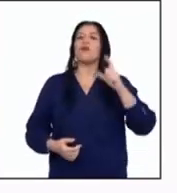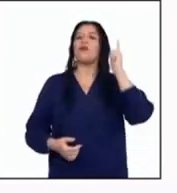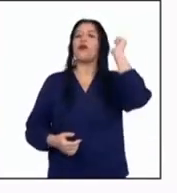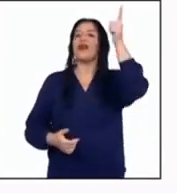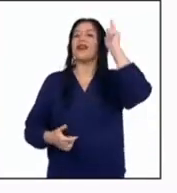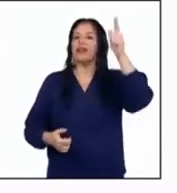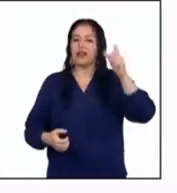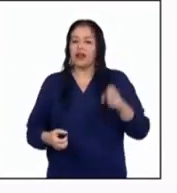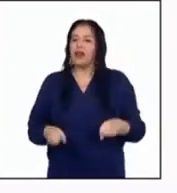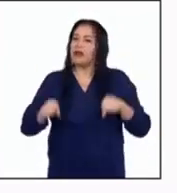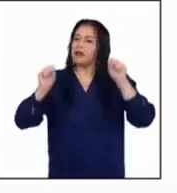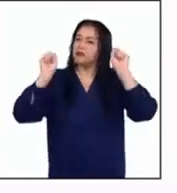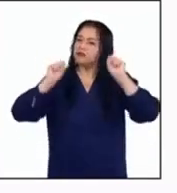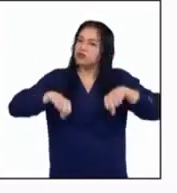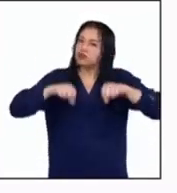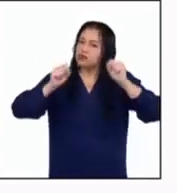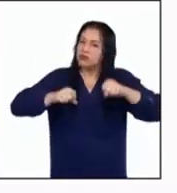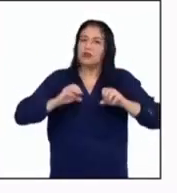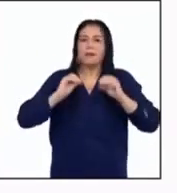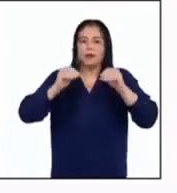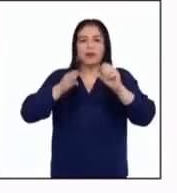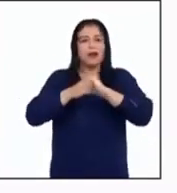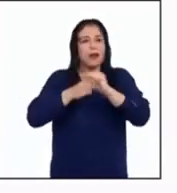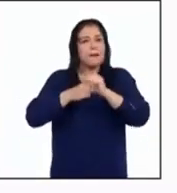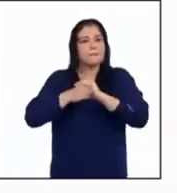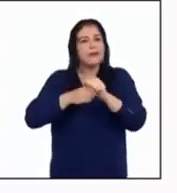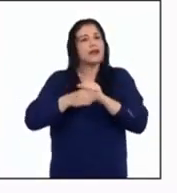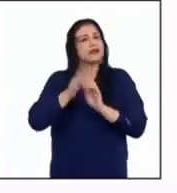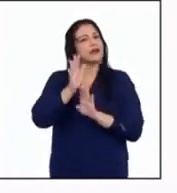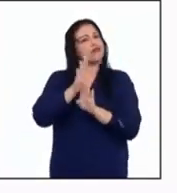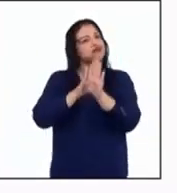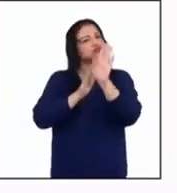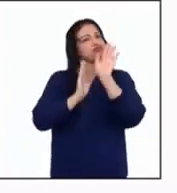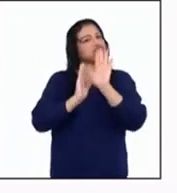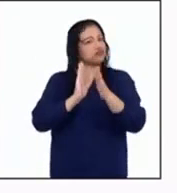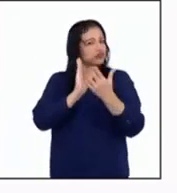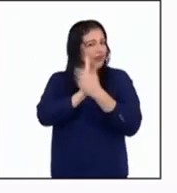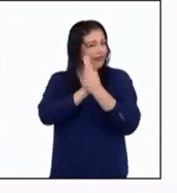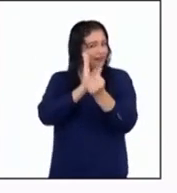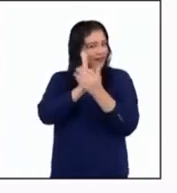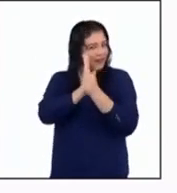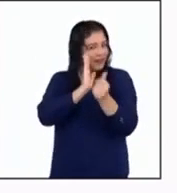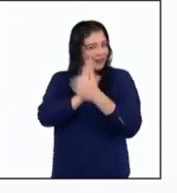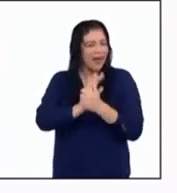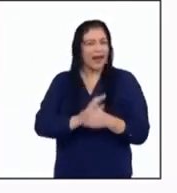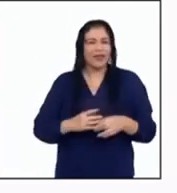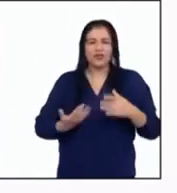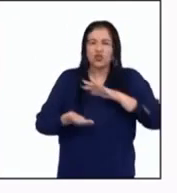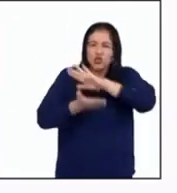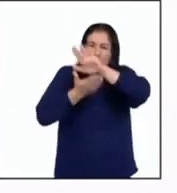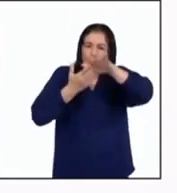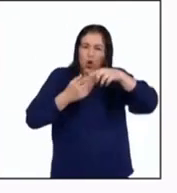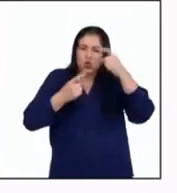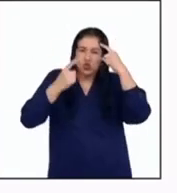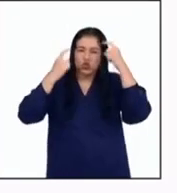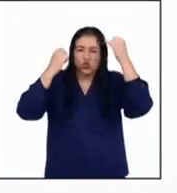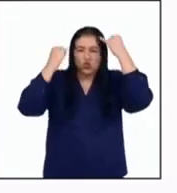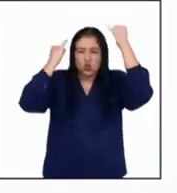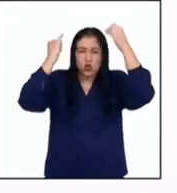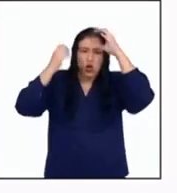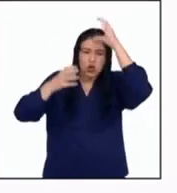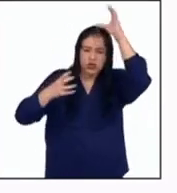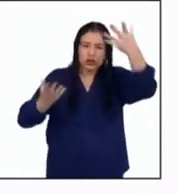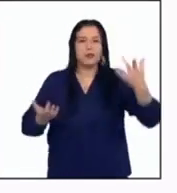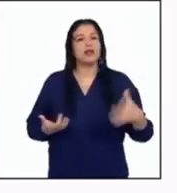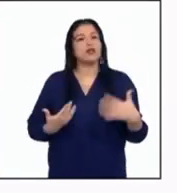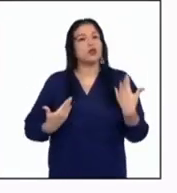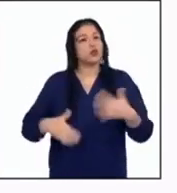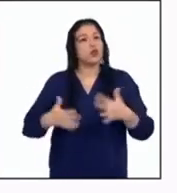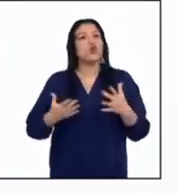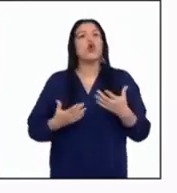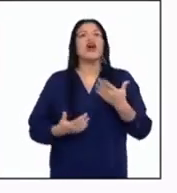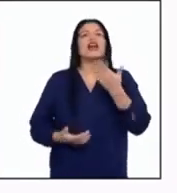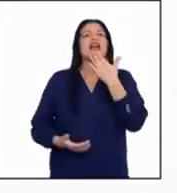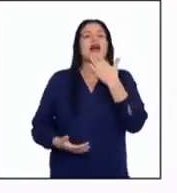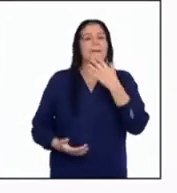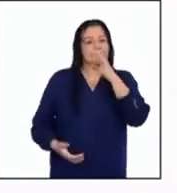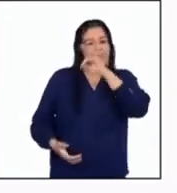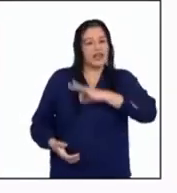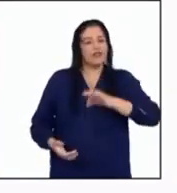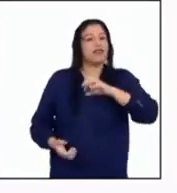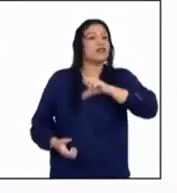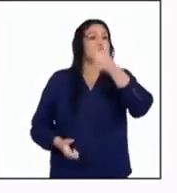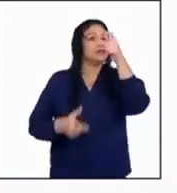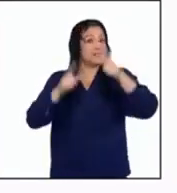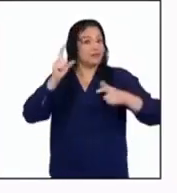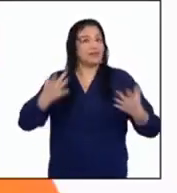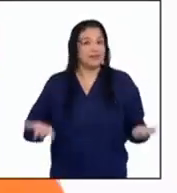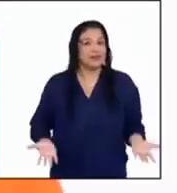y posibilite poner en práctica y desarrollar tus habilidades, tus capacidades y competencias en beneficio de